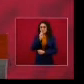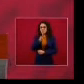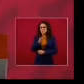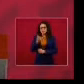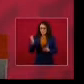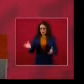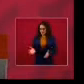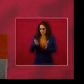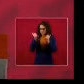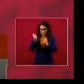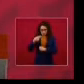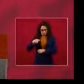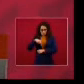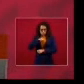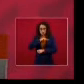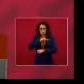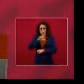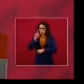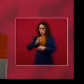son las redes.